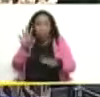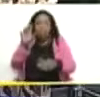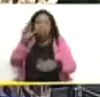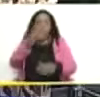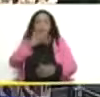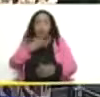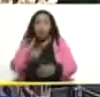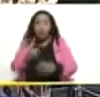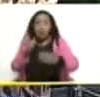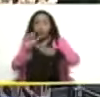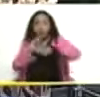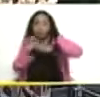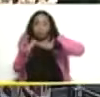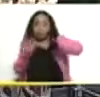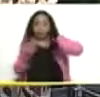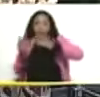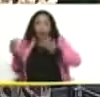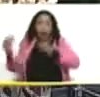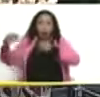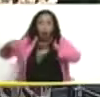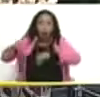las Granadinas.